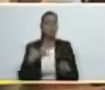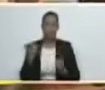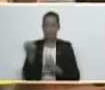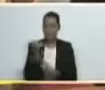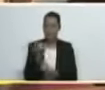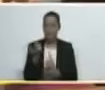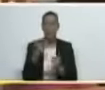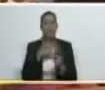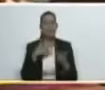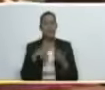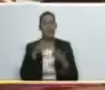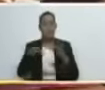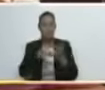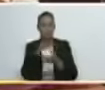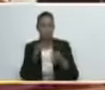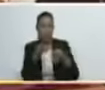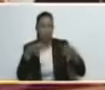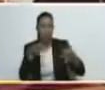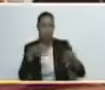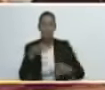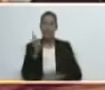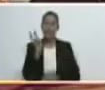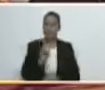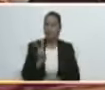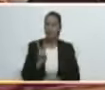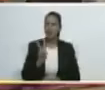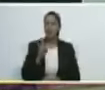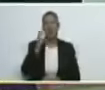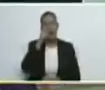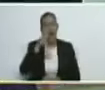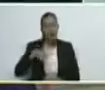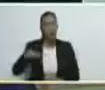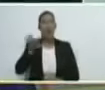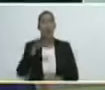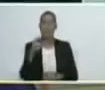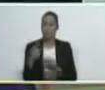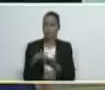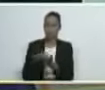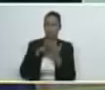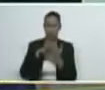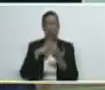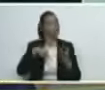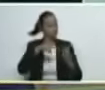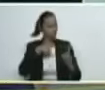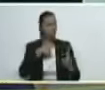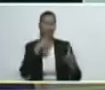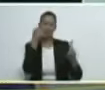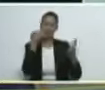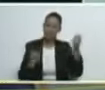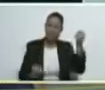magnicidio, el pueblo me dijo: me resteo contigo, Nicolás, sigue adelante.